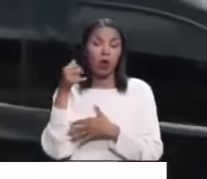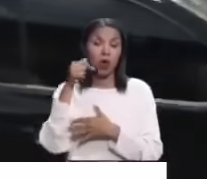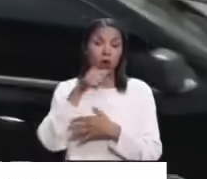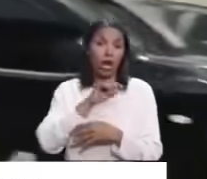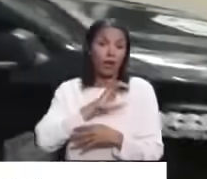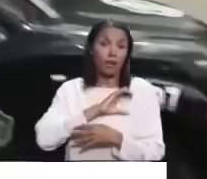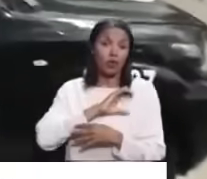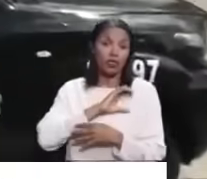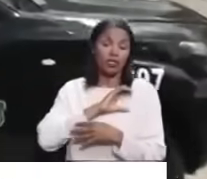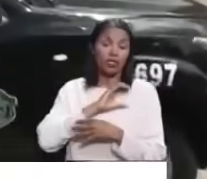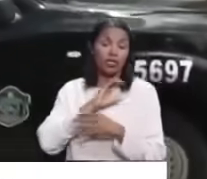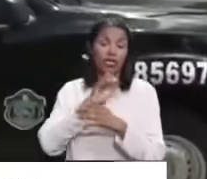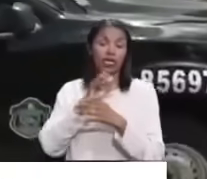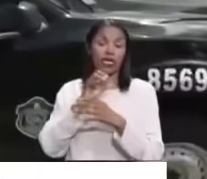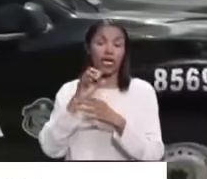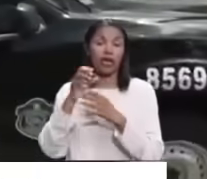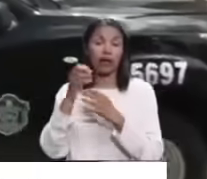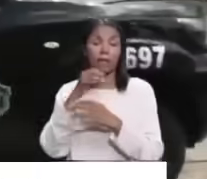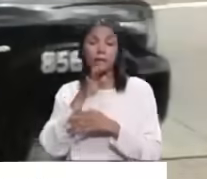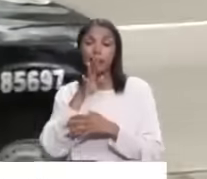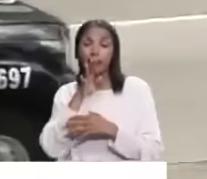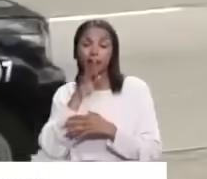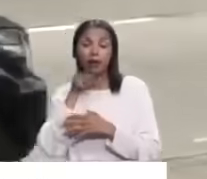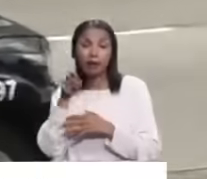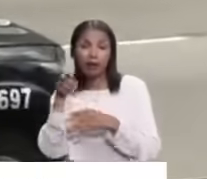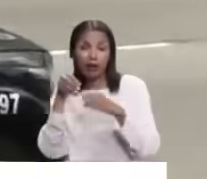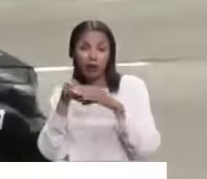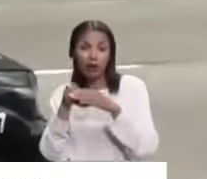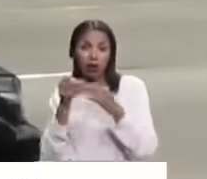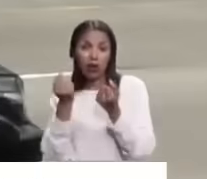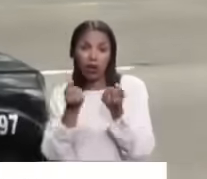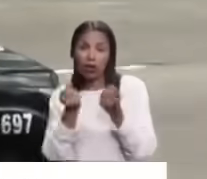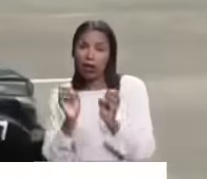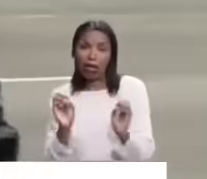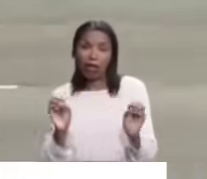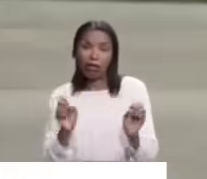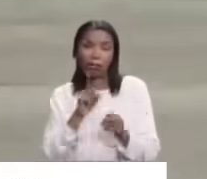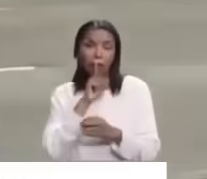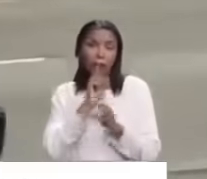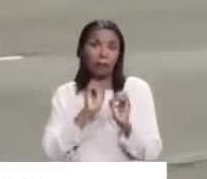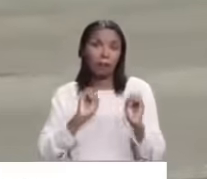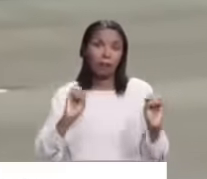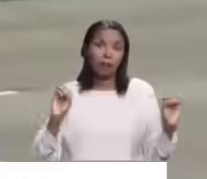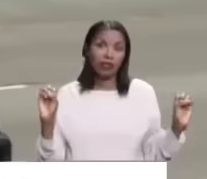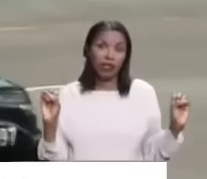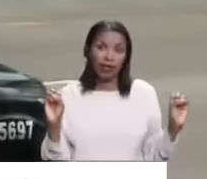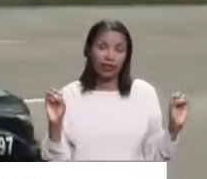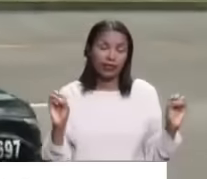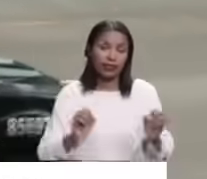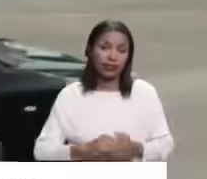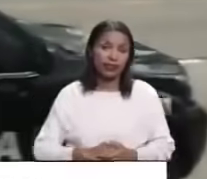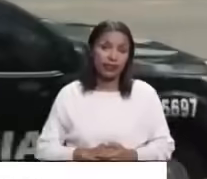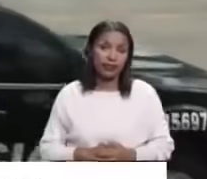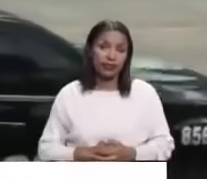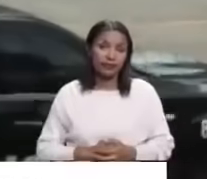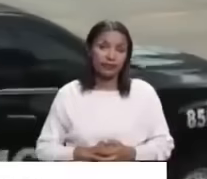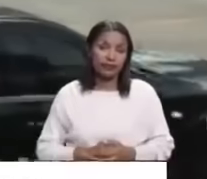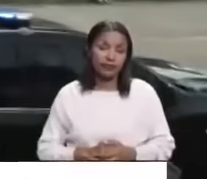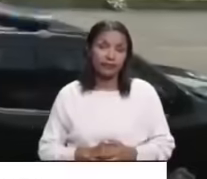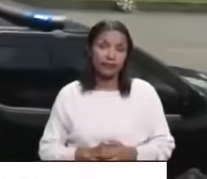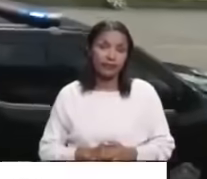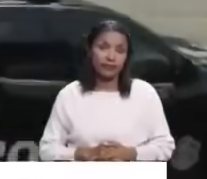ocupante de la camioneta hacia las unidades policiales. Se mantiene la conversación de